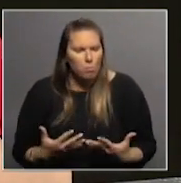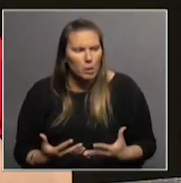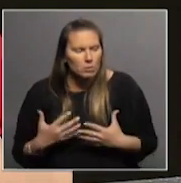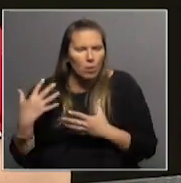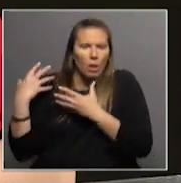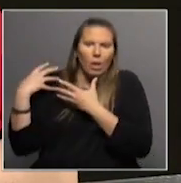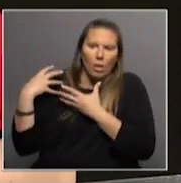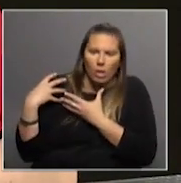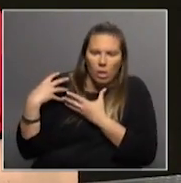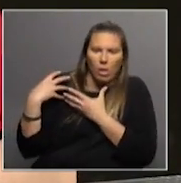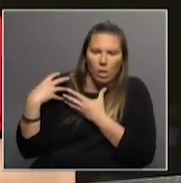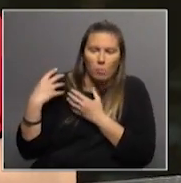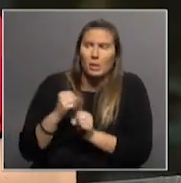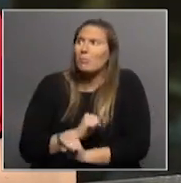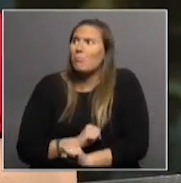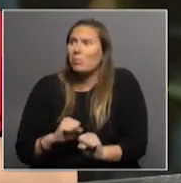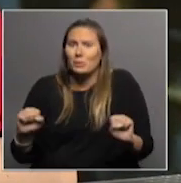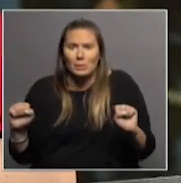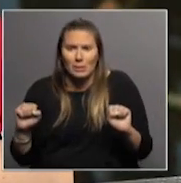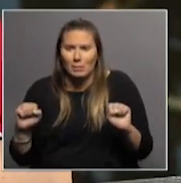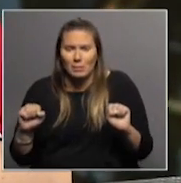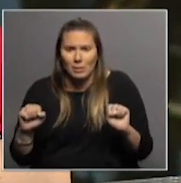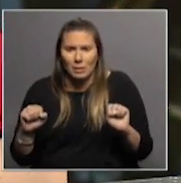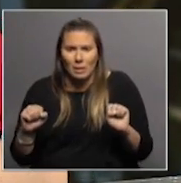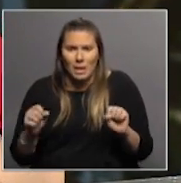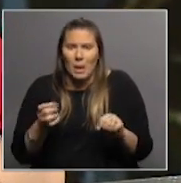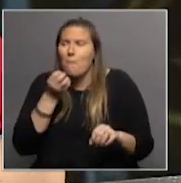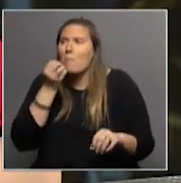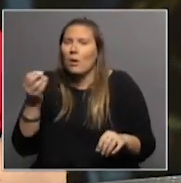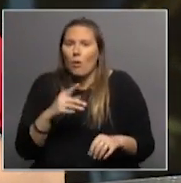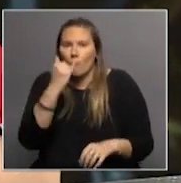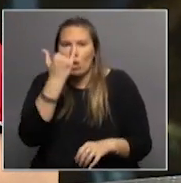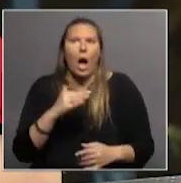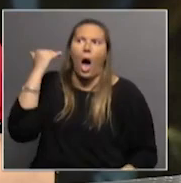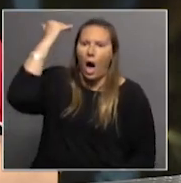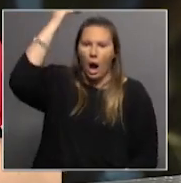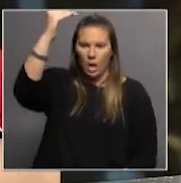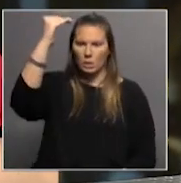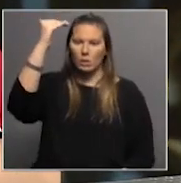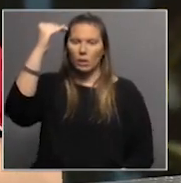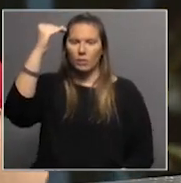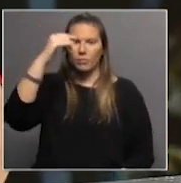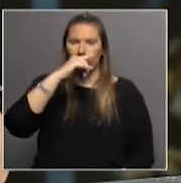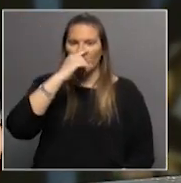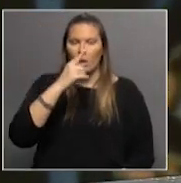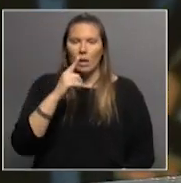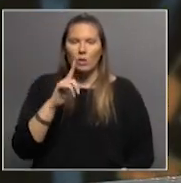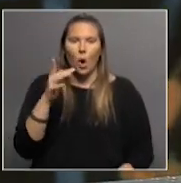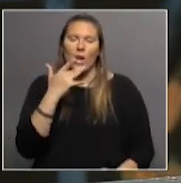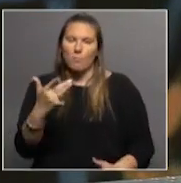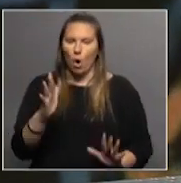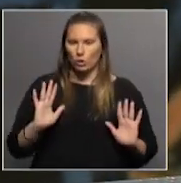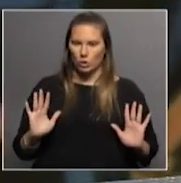porque una es imposible que pueda ser maravillosa flaca alta monísima